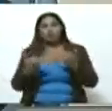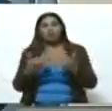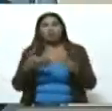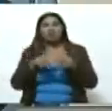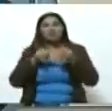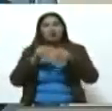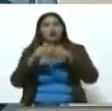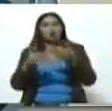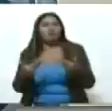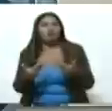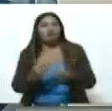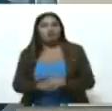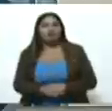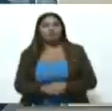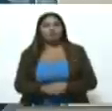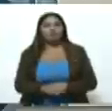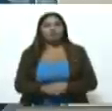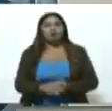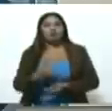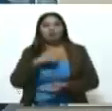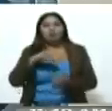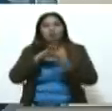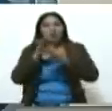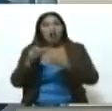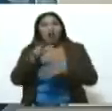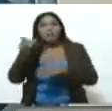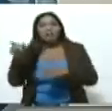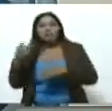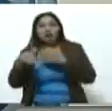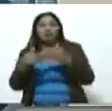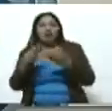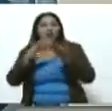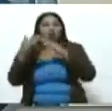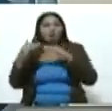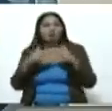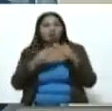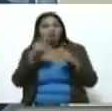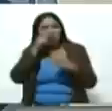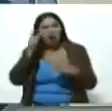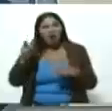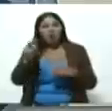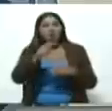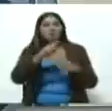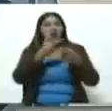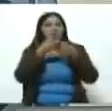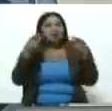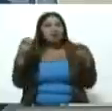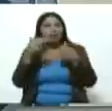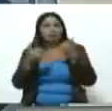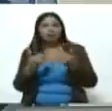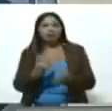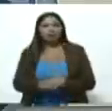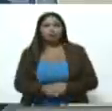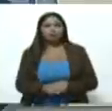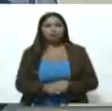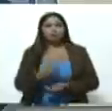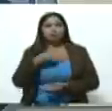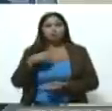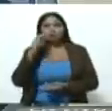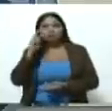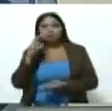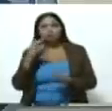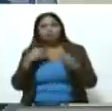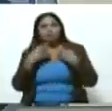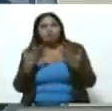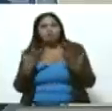quedará entonces para la gente de a pie, para la comunidad, para el pueblo en general? ¿Cómo sería? Calculemos en